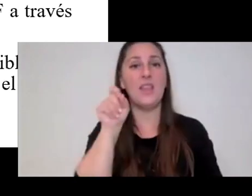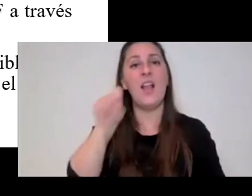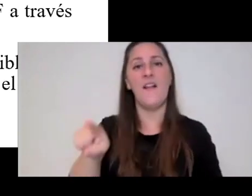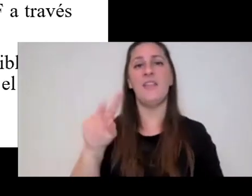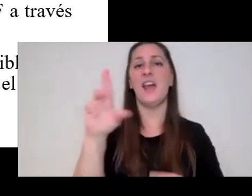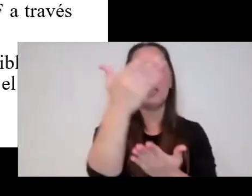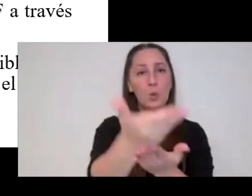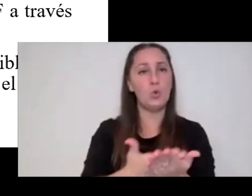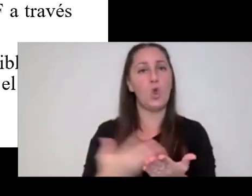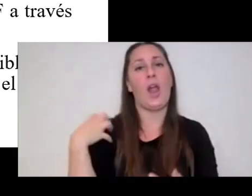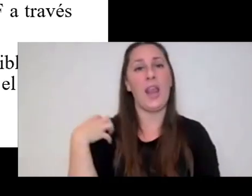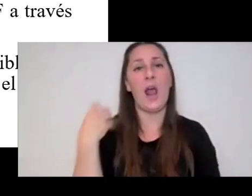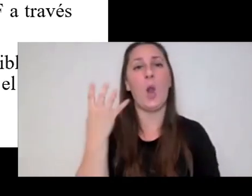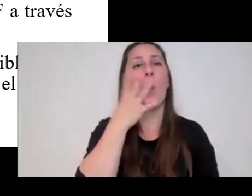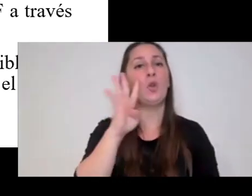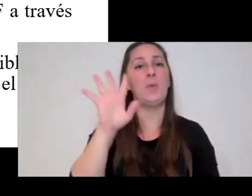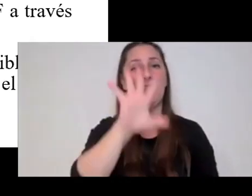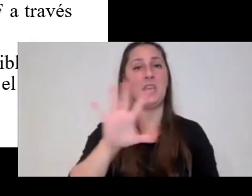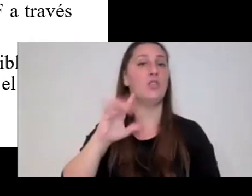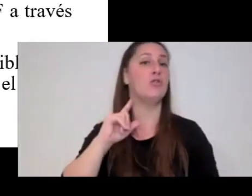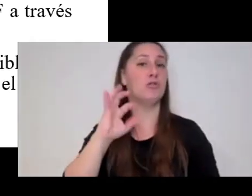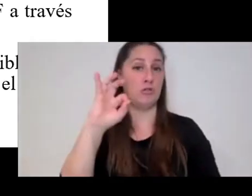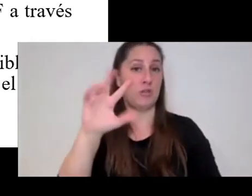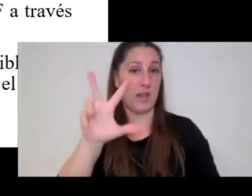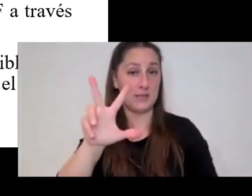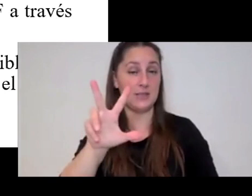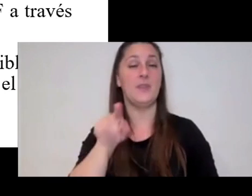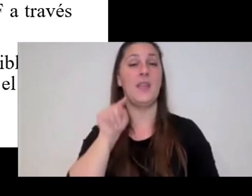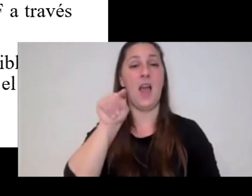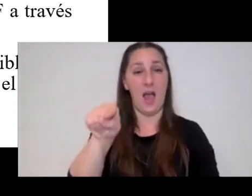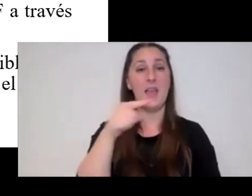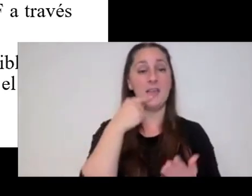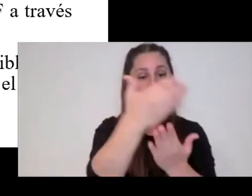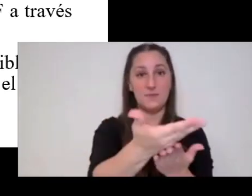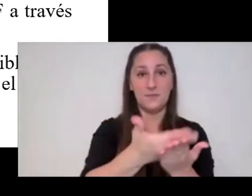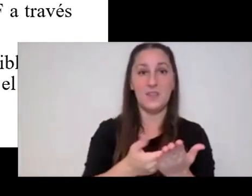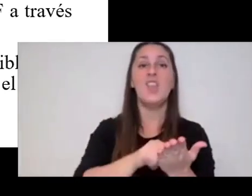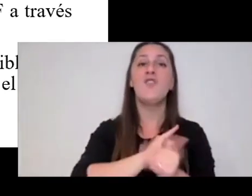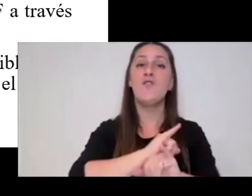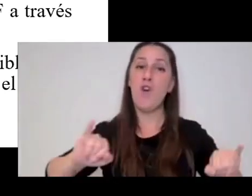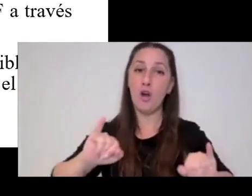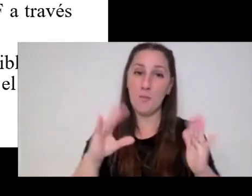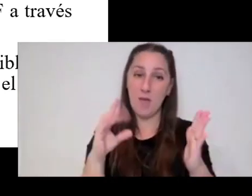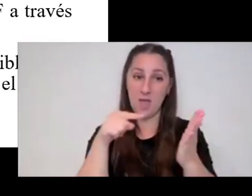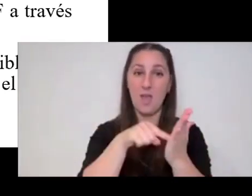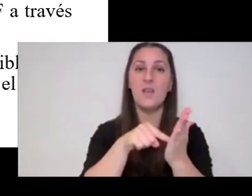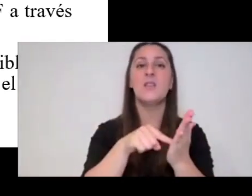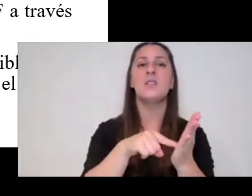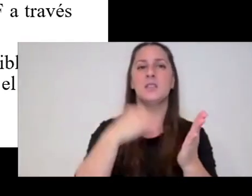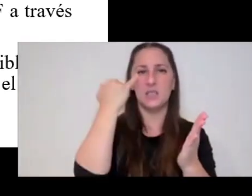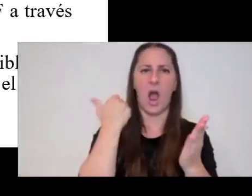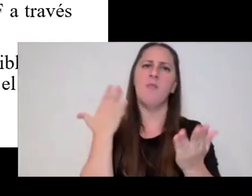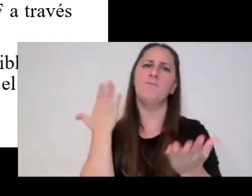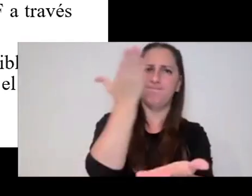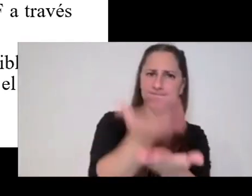General 4503, donde dentro de ese informe, ¿sí?, una vez que se interpone el pedido, el